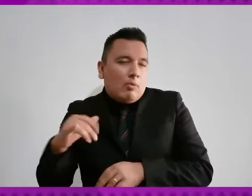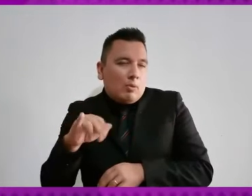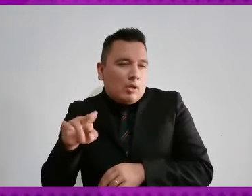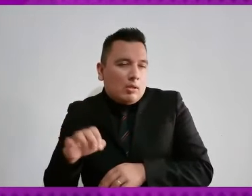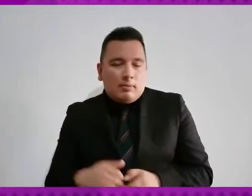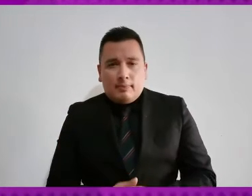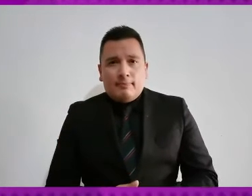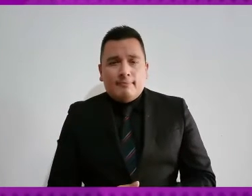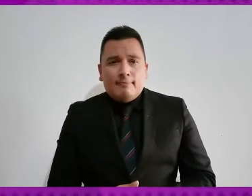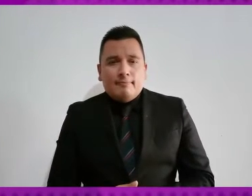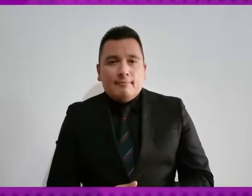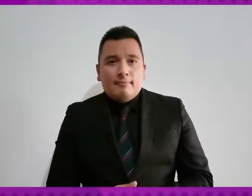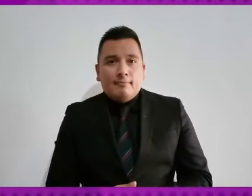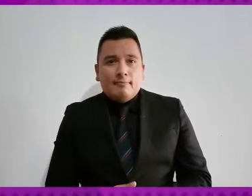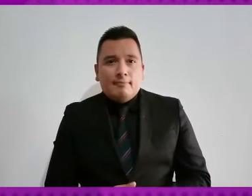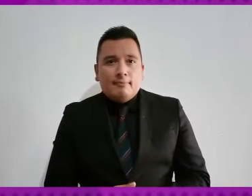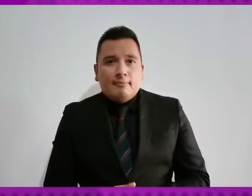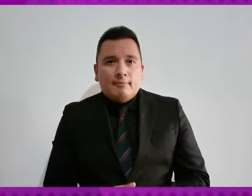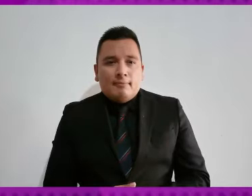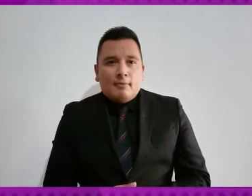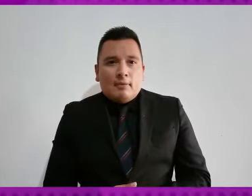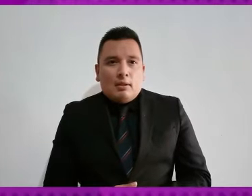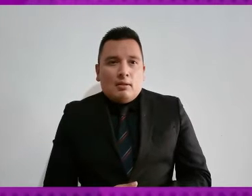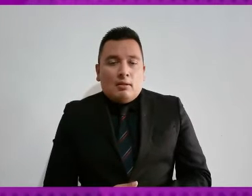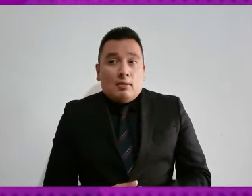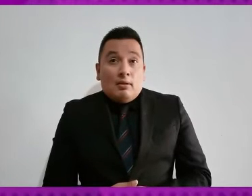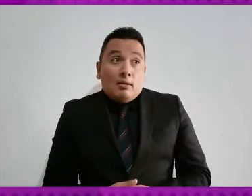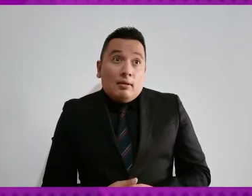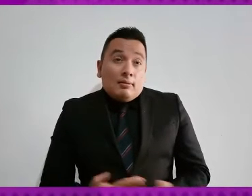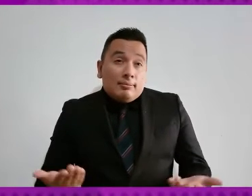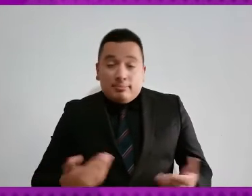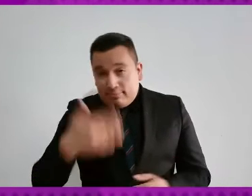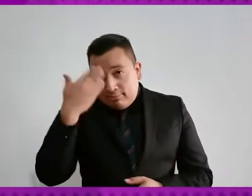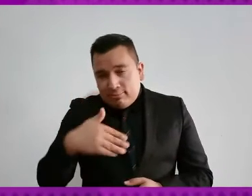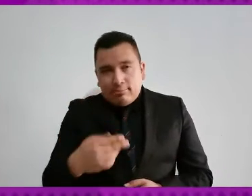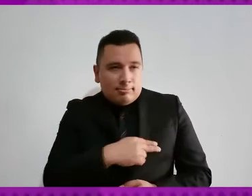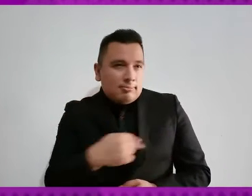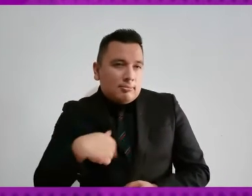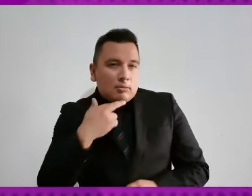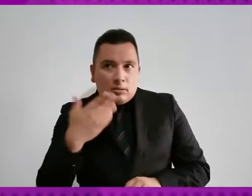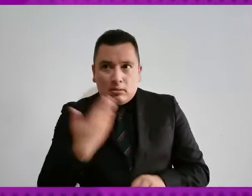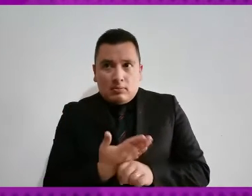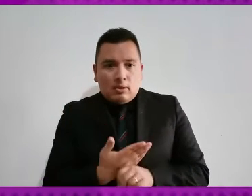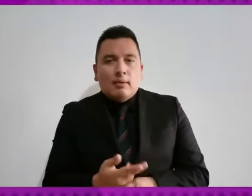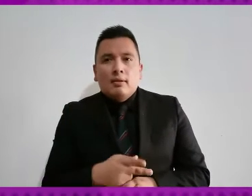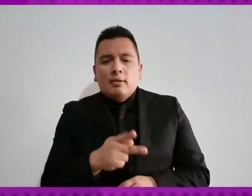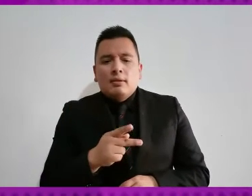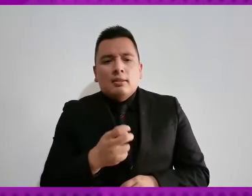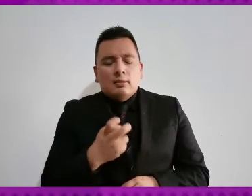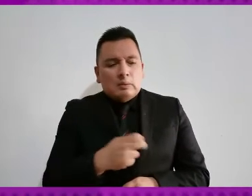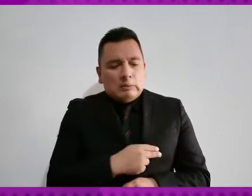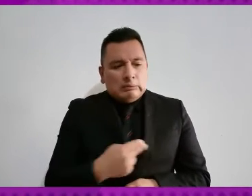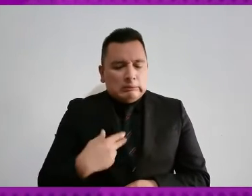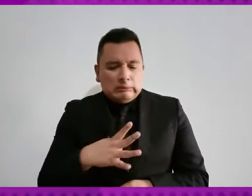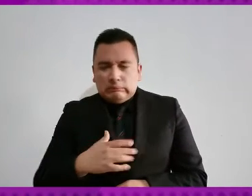Instituto Nacional Electoral. Si bien como ente rector, también es cierto que se retoman muchas